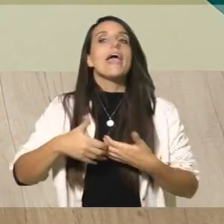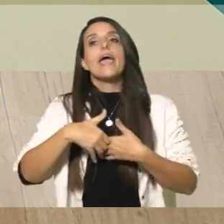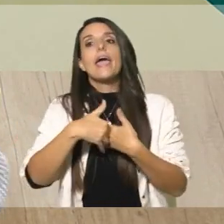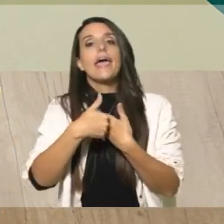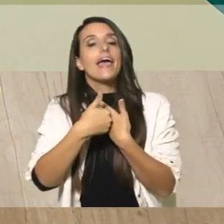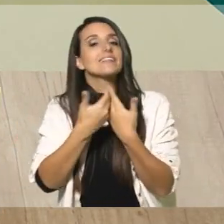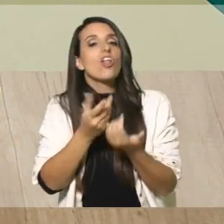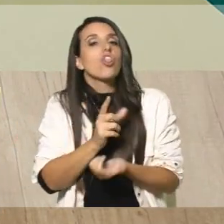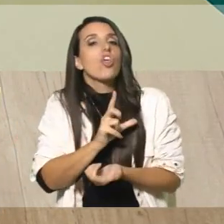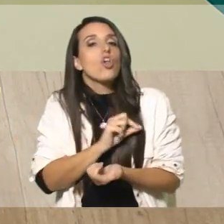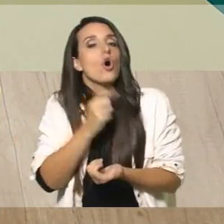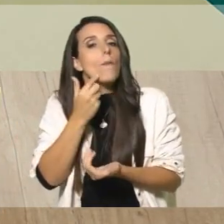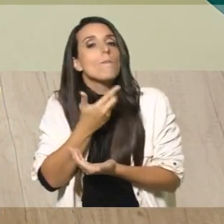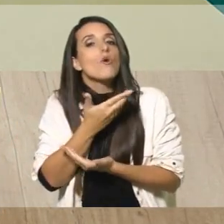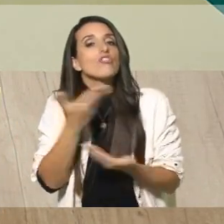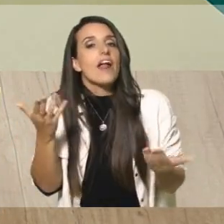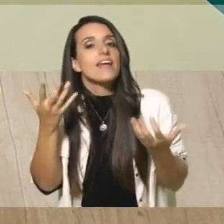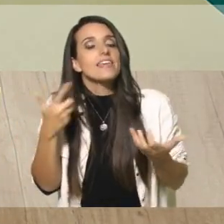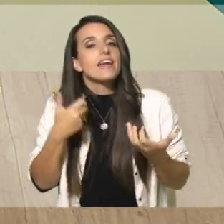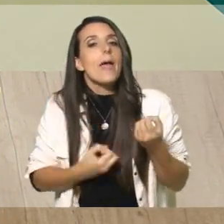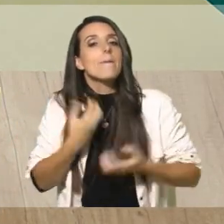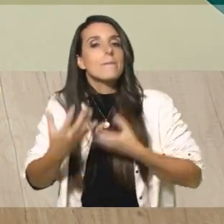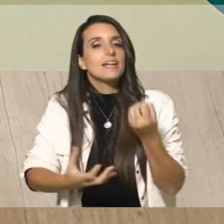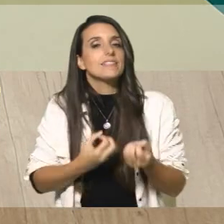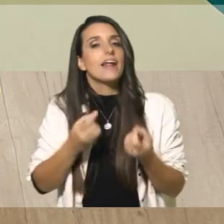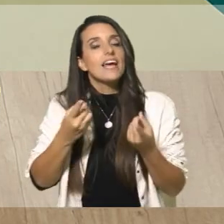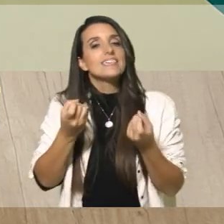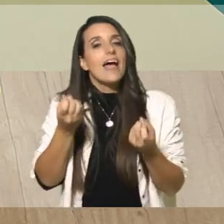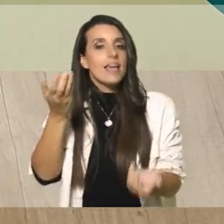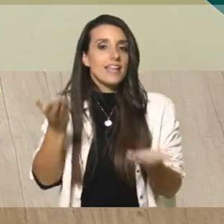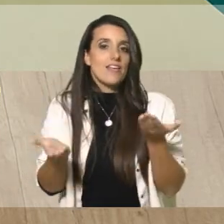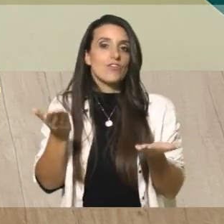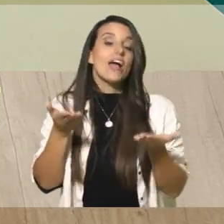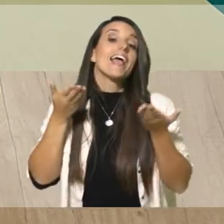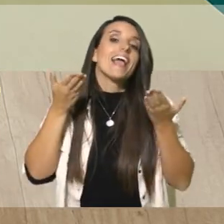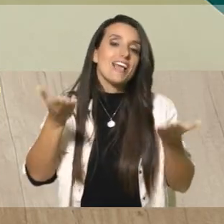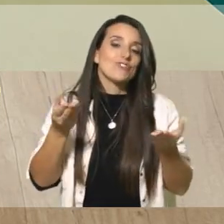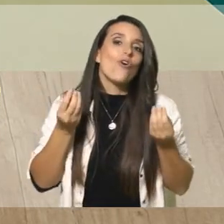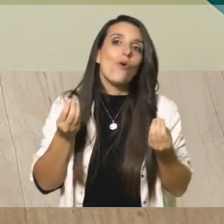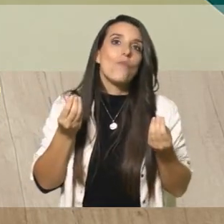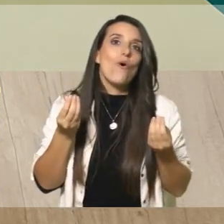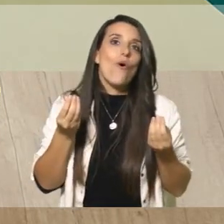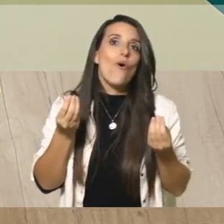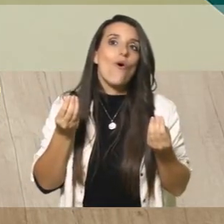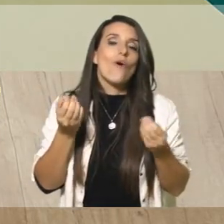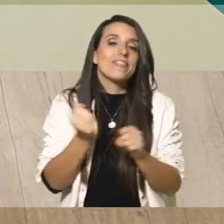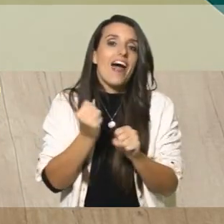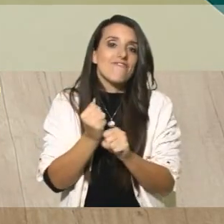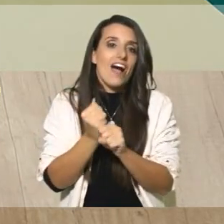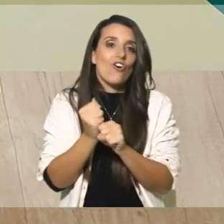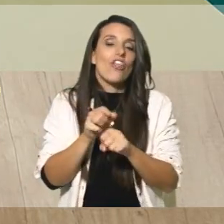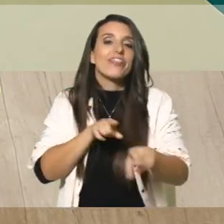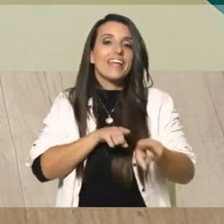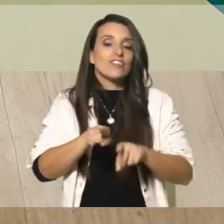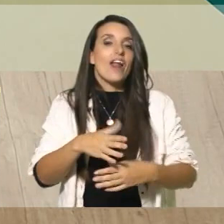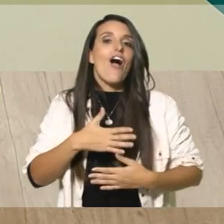esa dolencia o eso que se quiere expresar. Tiene que haber un equilibrio y ese es como un poco el trabajo como directora